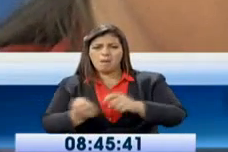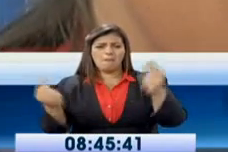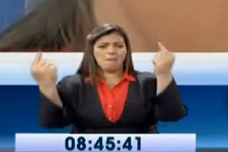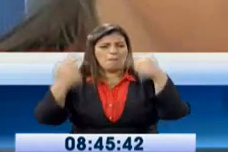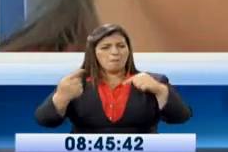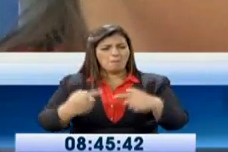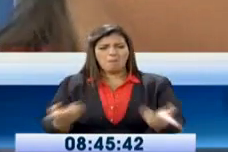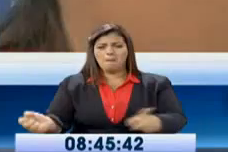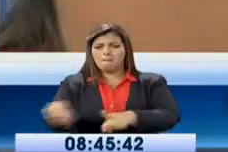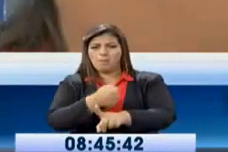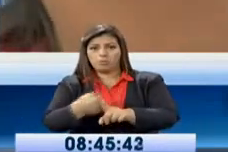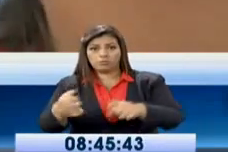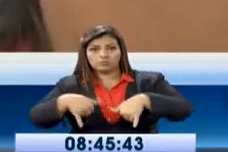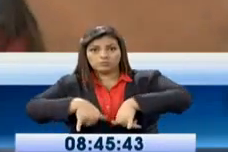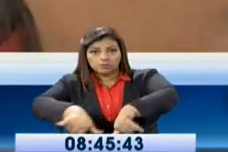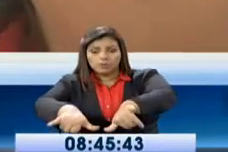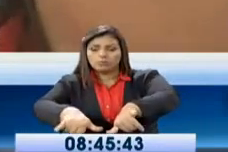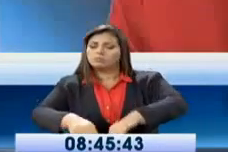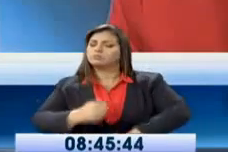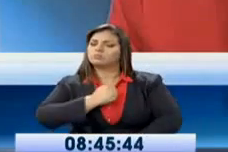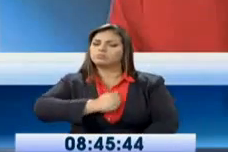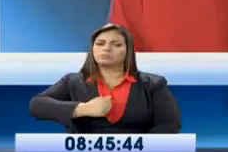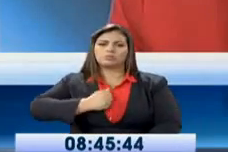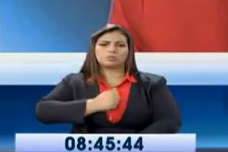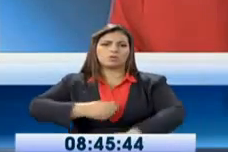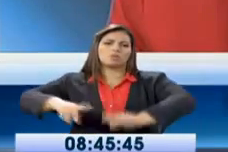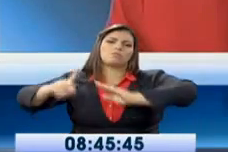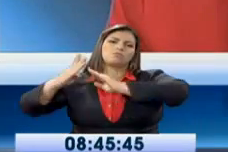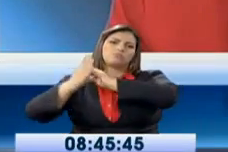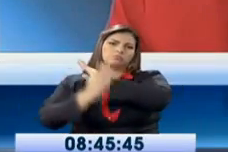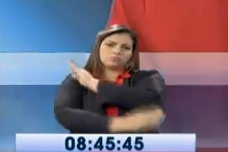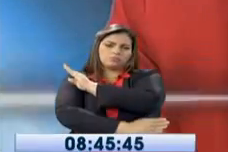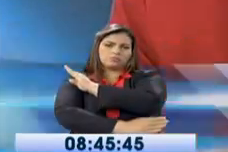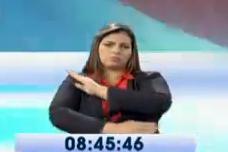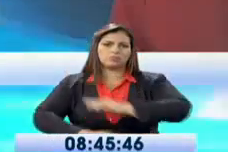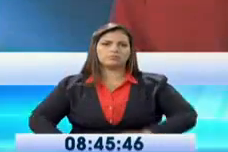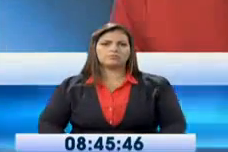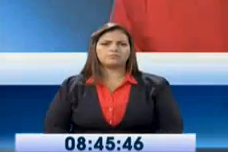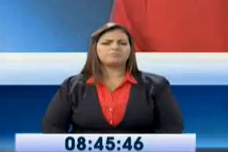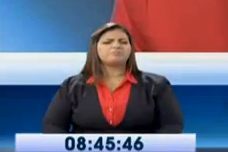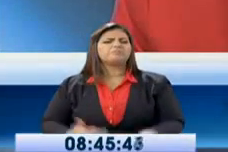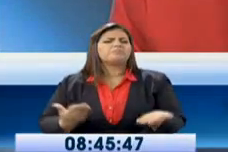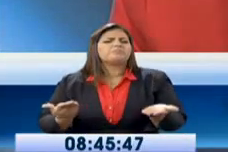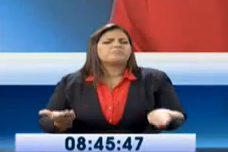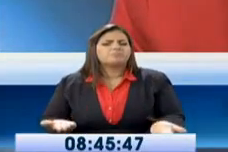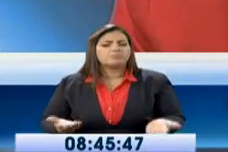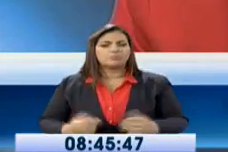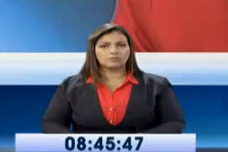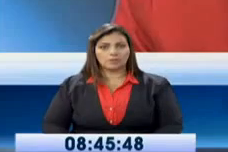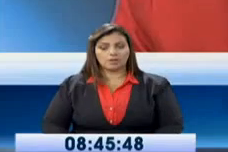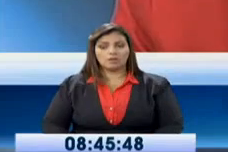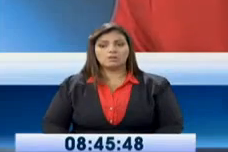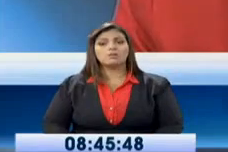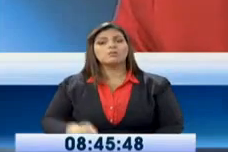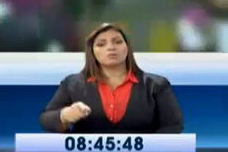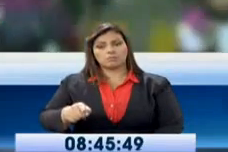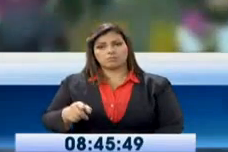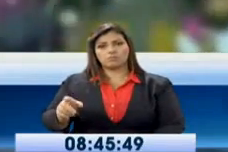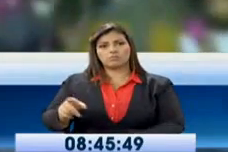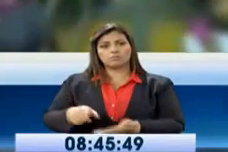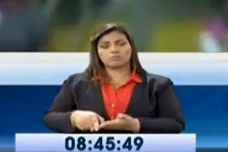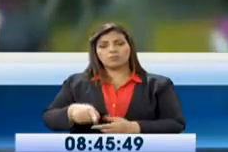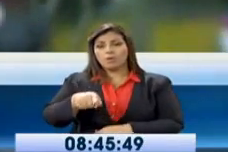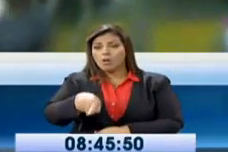sanciones establecidas en la ley de educación. Que puede llevar como sanción máxima a una falta muy